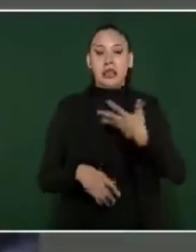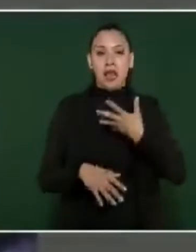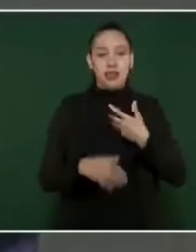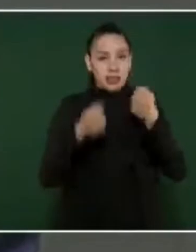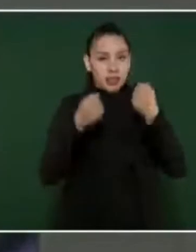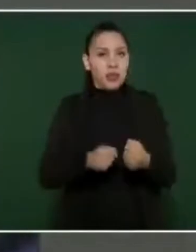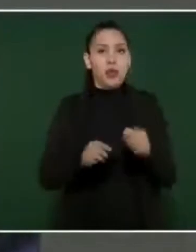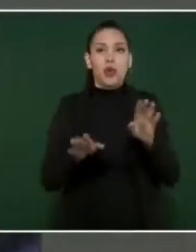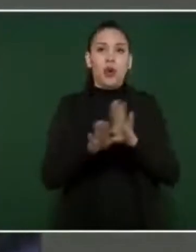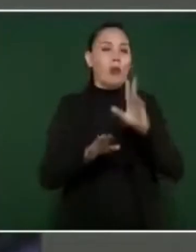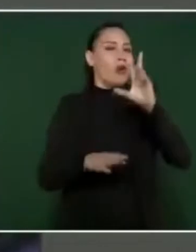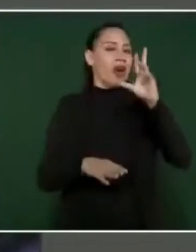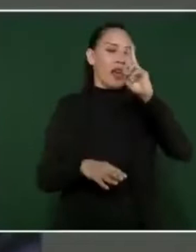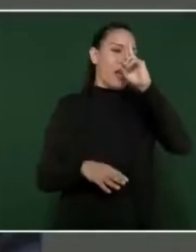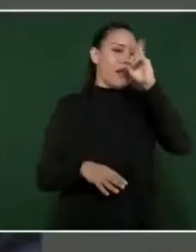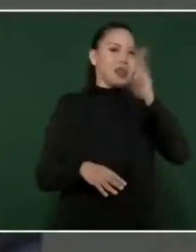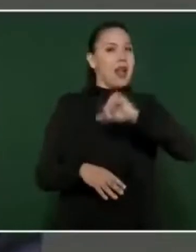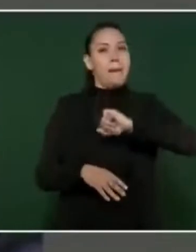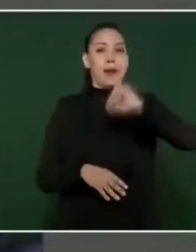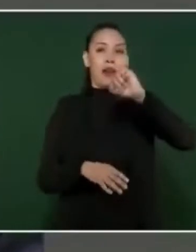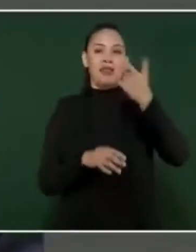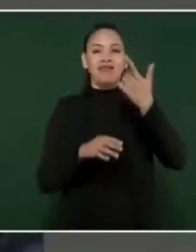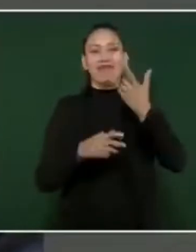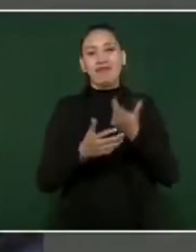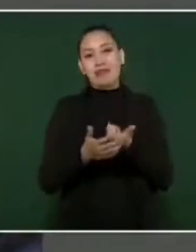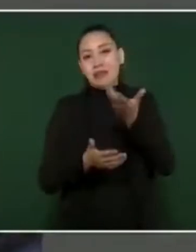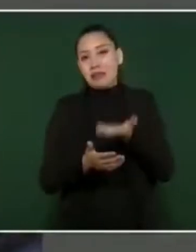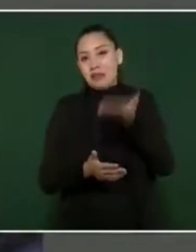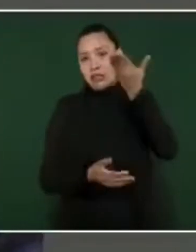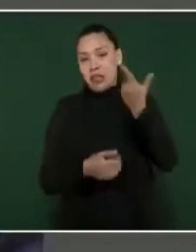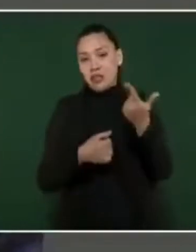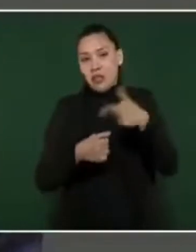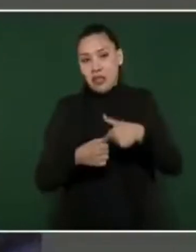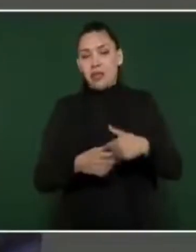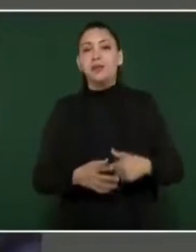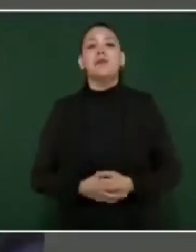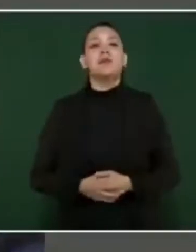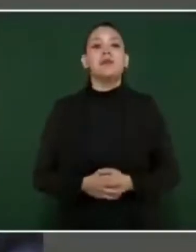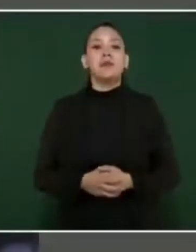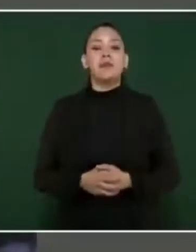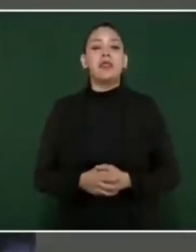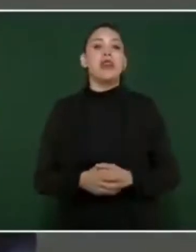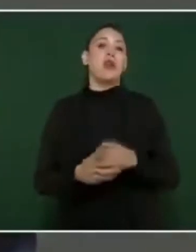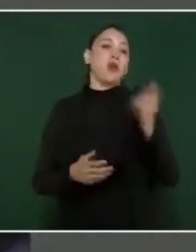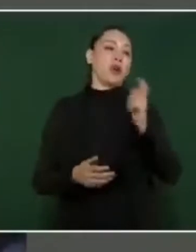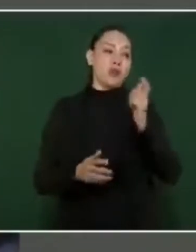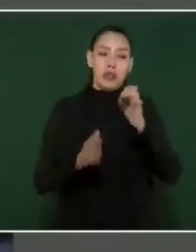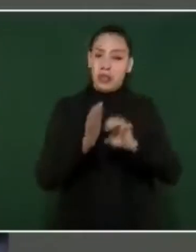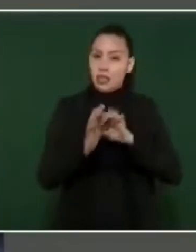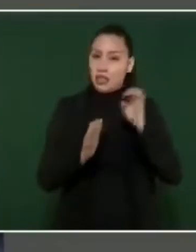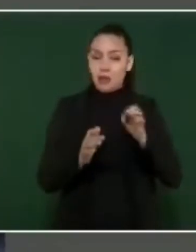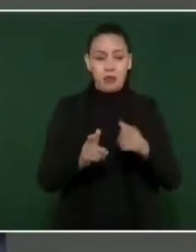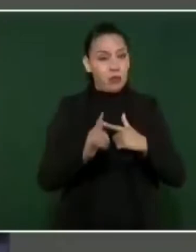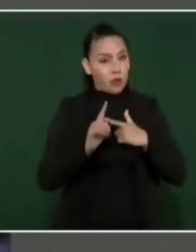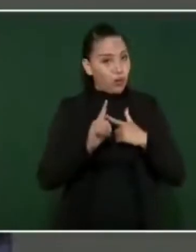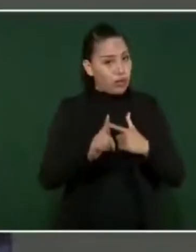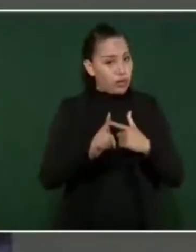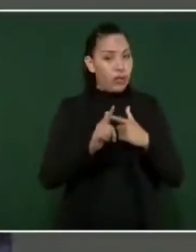Y si se sigue invirtiendo hacia adelante en construir otra refinería o